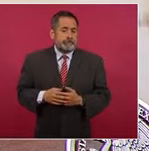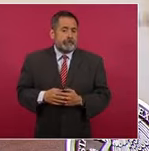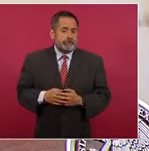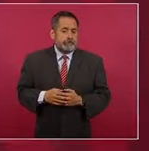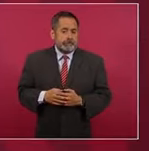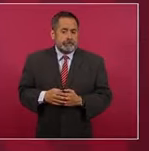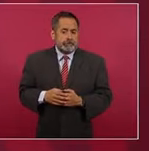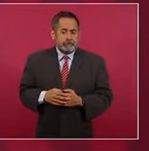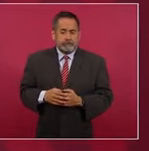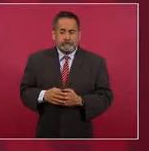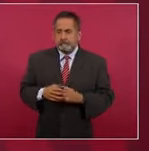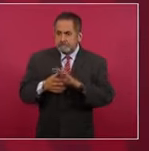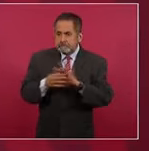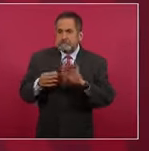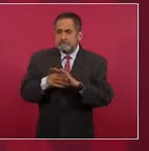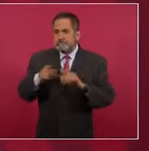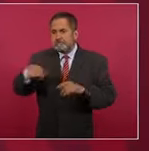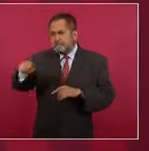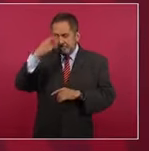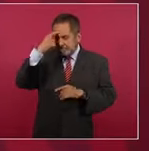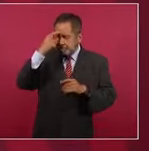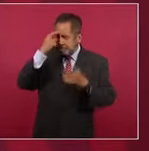es seguir creando conciencia,